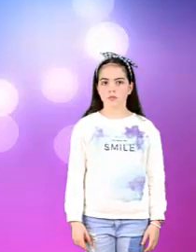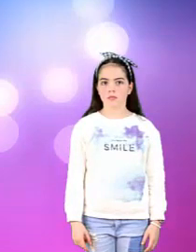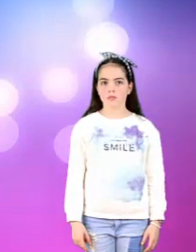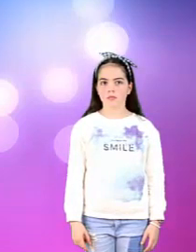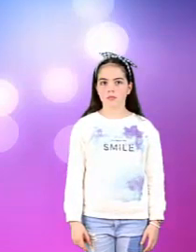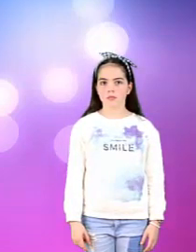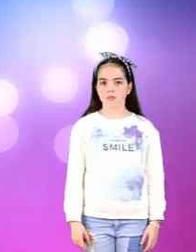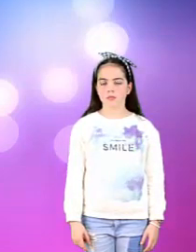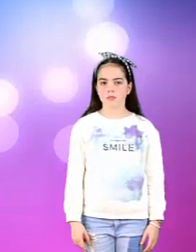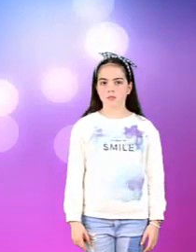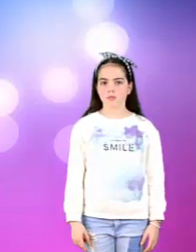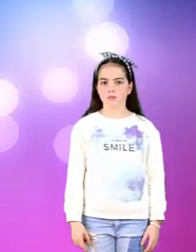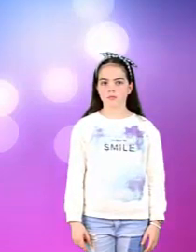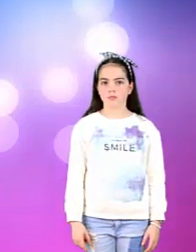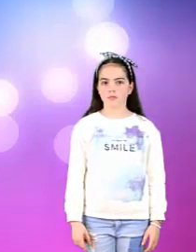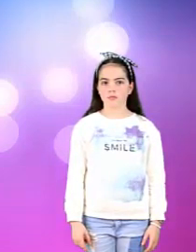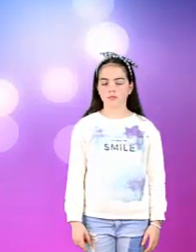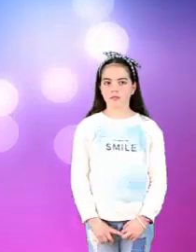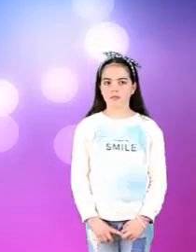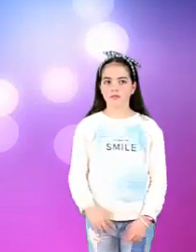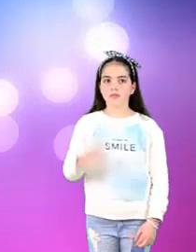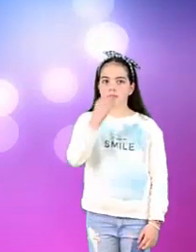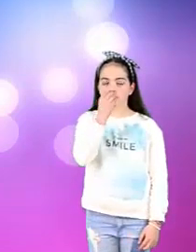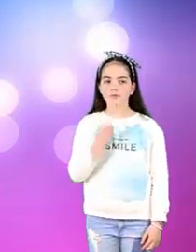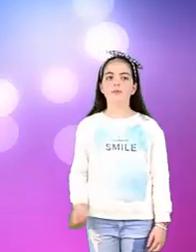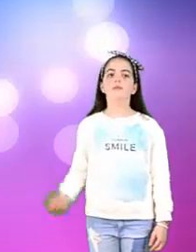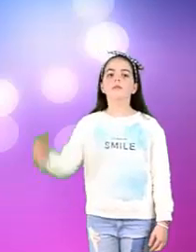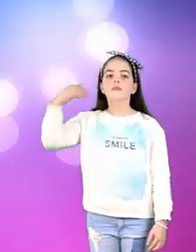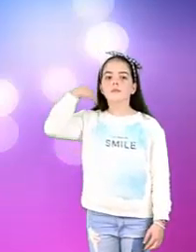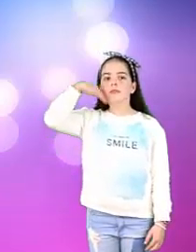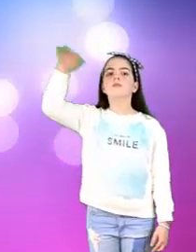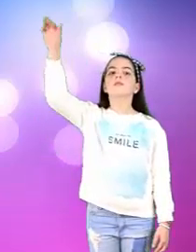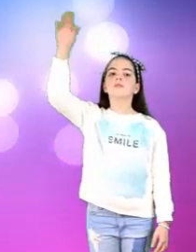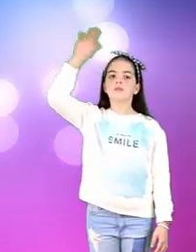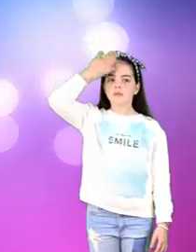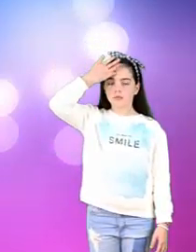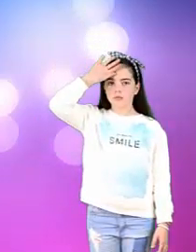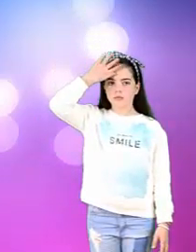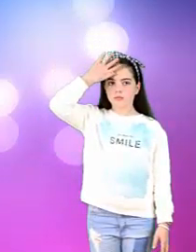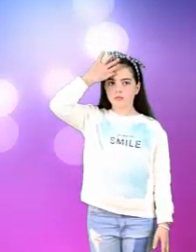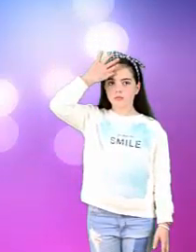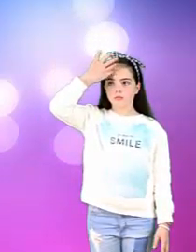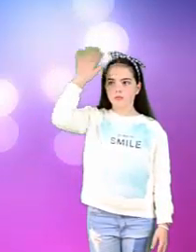baixaros a aplicación Ares Meteo do Play Store. Boa fin de semana.